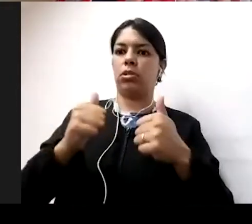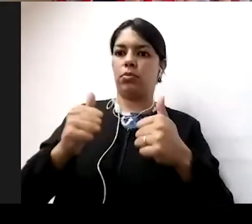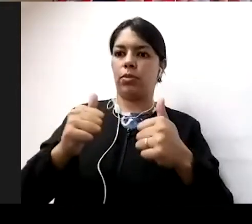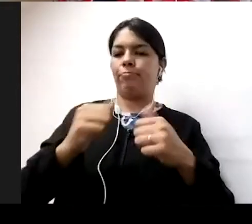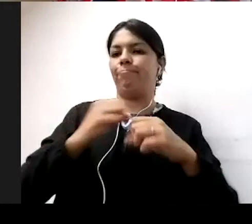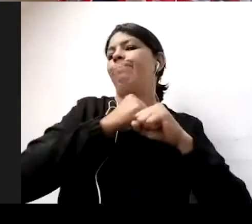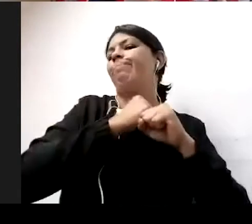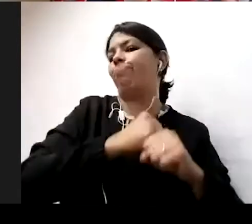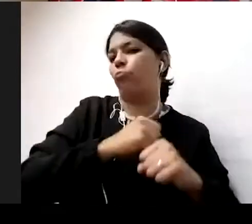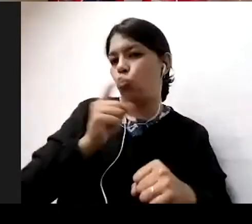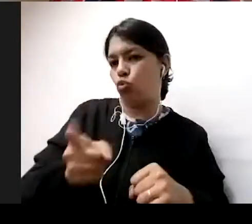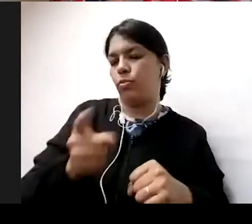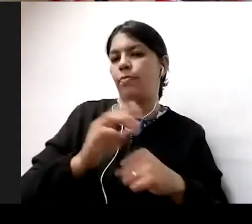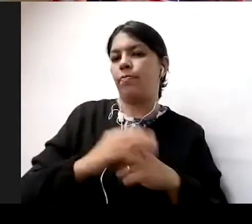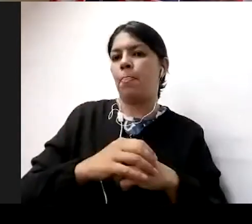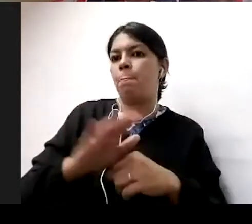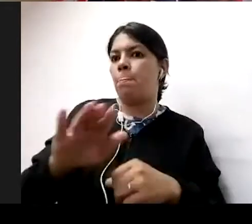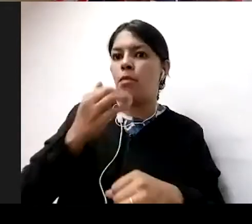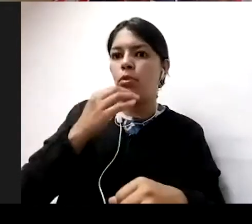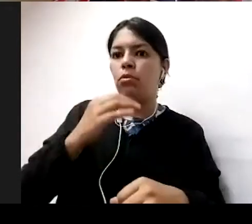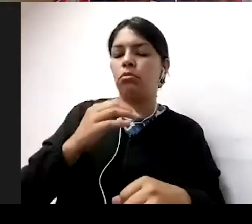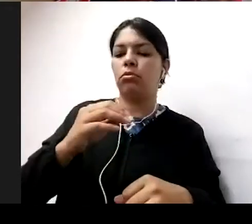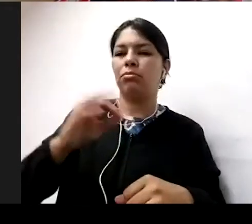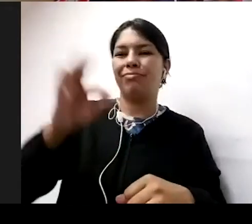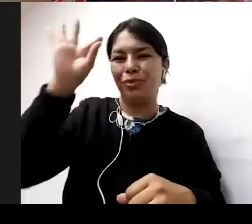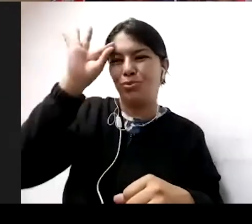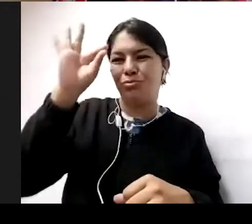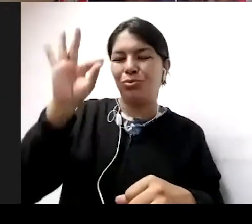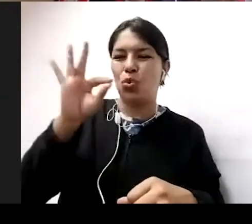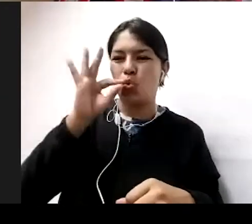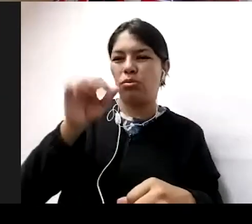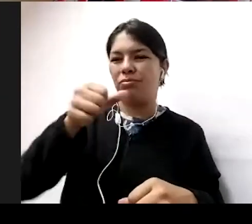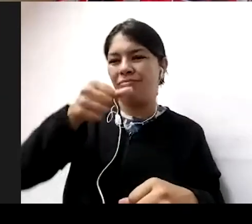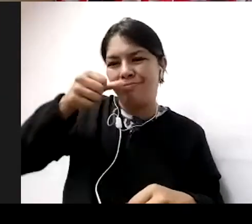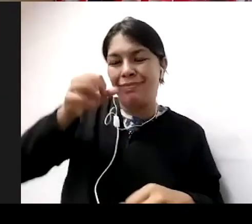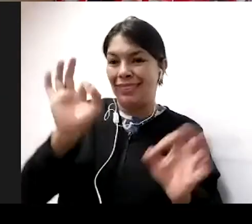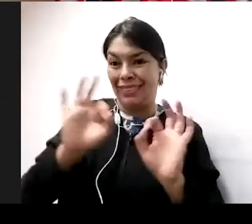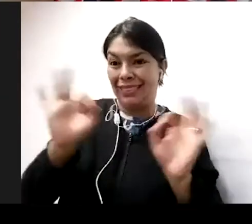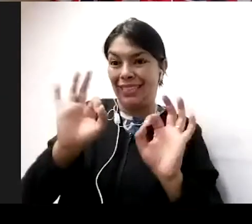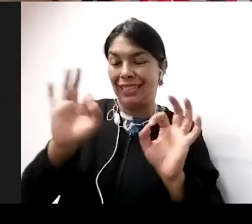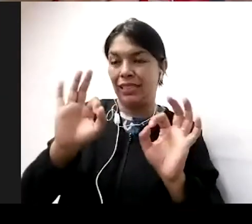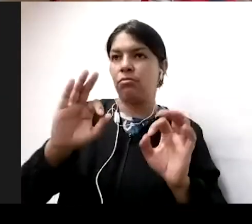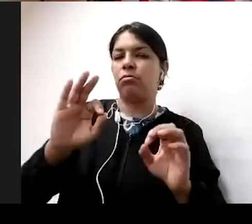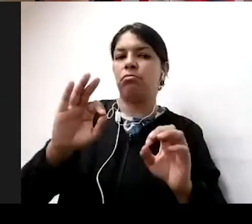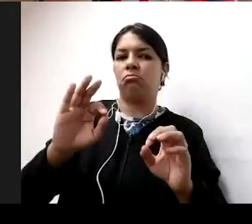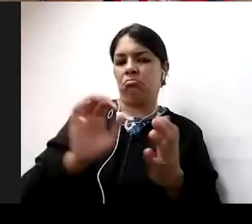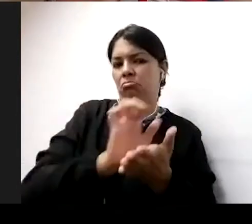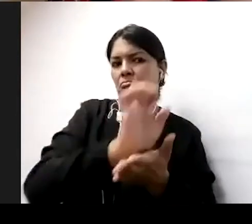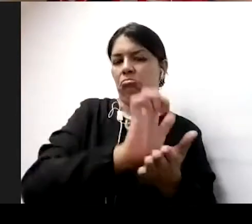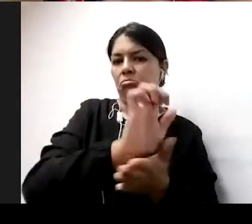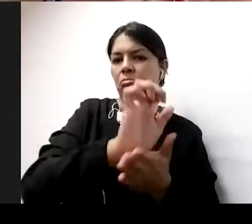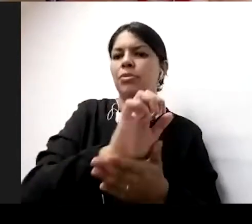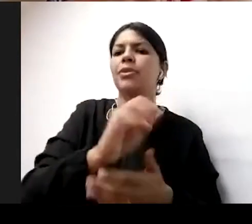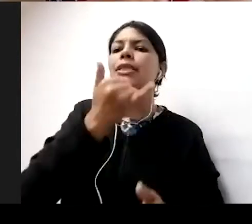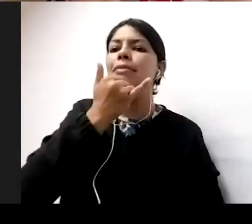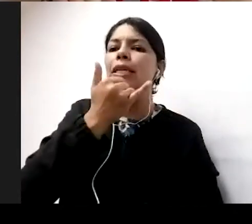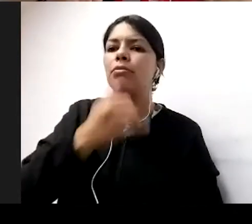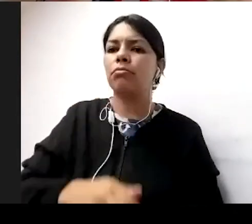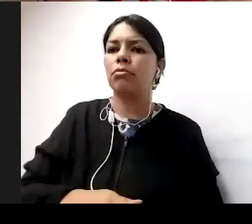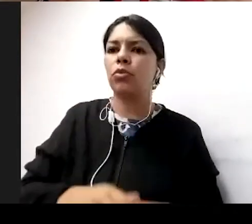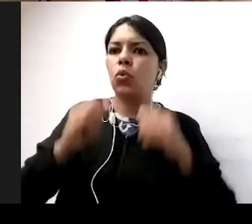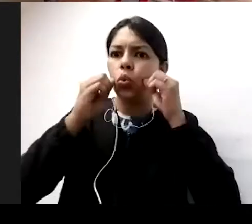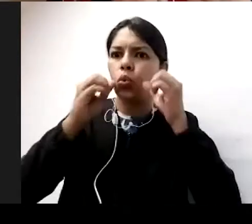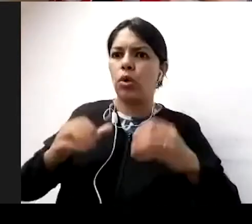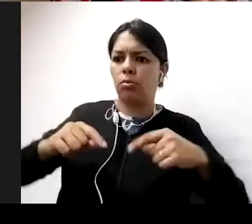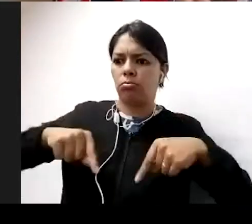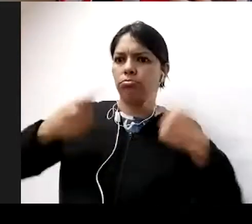consumir esta sustancia, aparece algo que se conoce como el síndrome de abstinencia y es que a la persona le dan mareos,